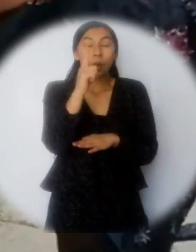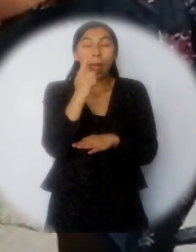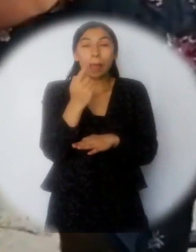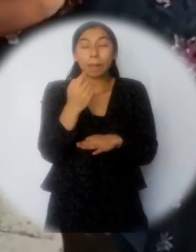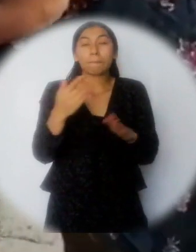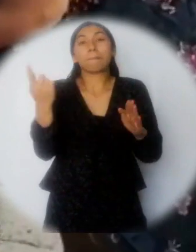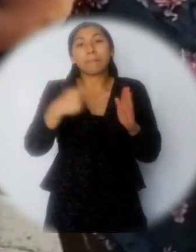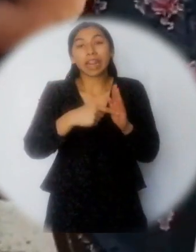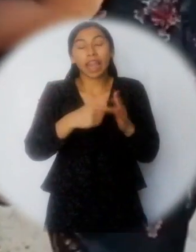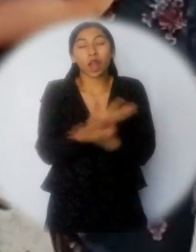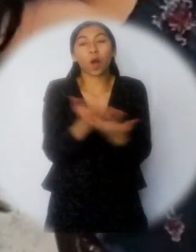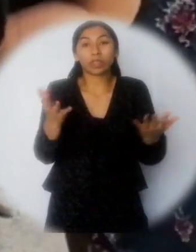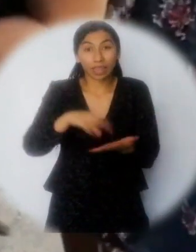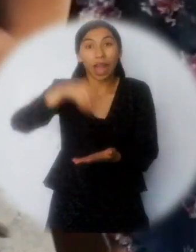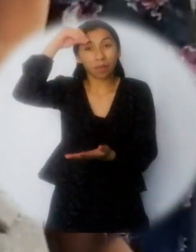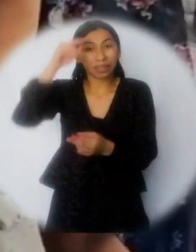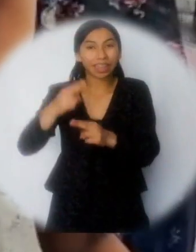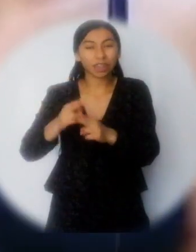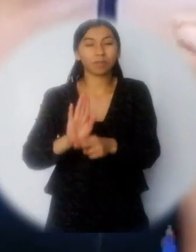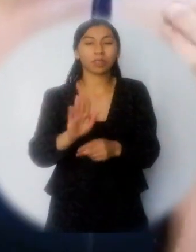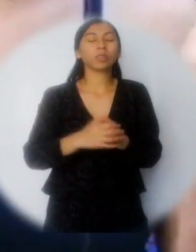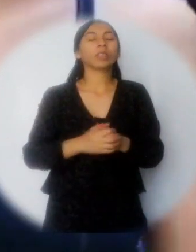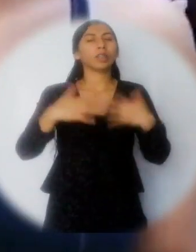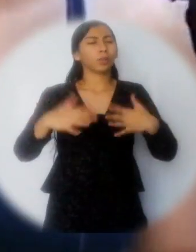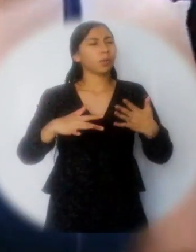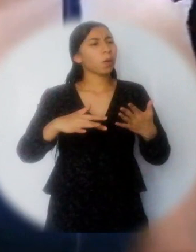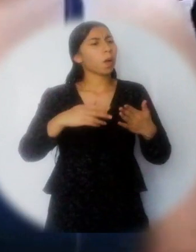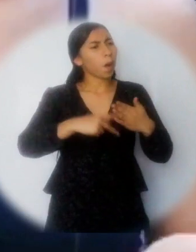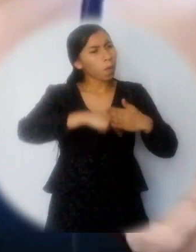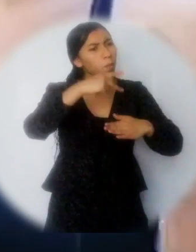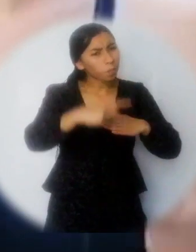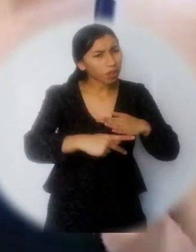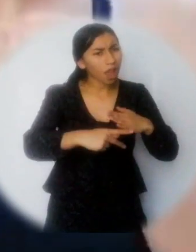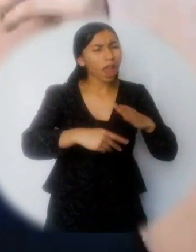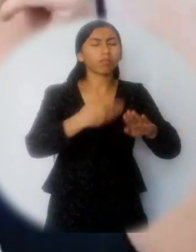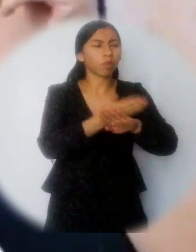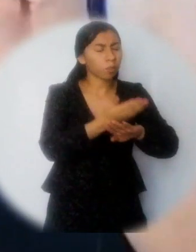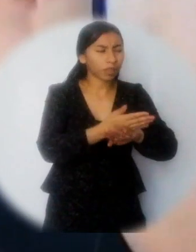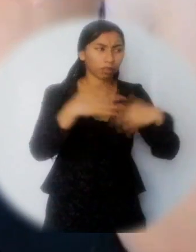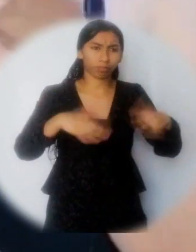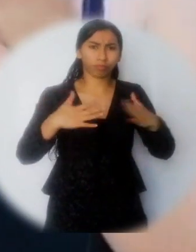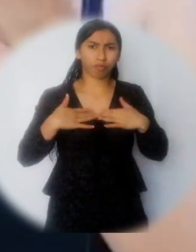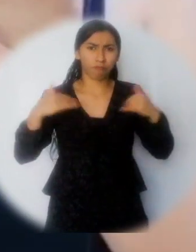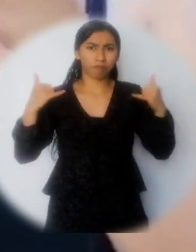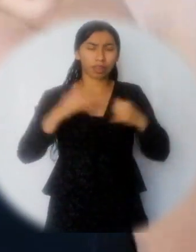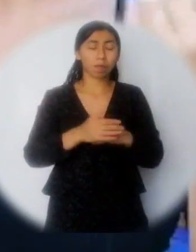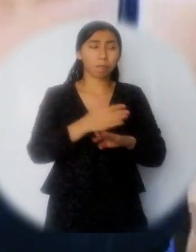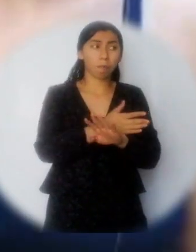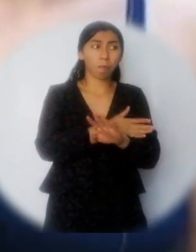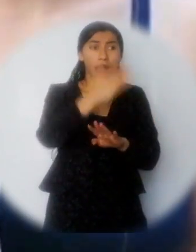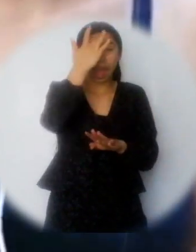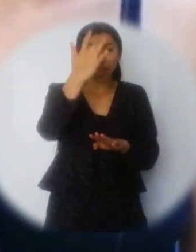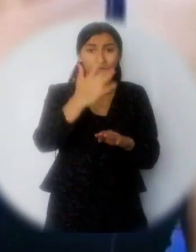Aprender. Los papitos, desde el primer momento en que les hablamos de la iniciativa que teníamos, están muy felices porque ellos